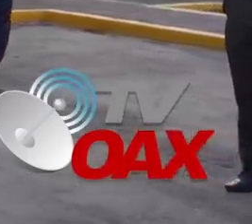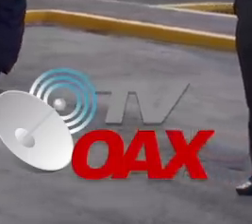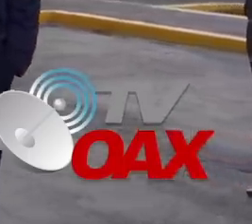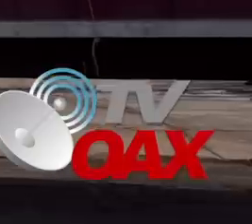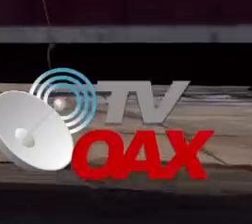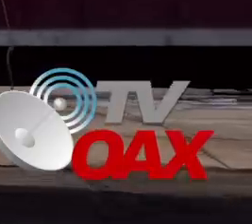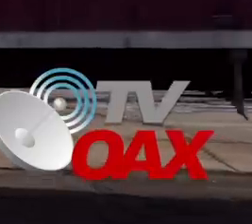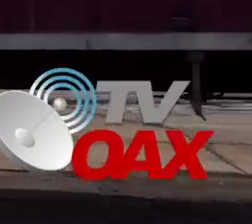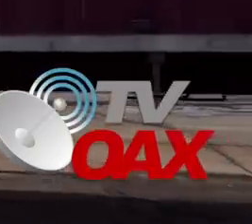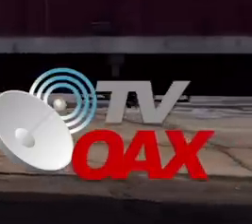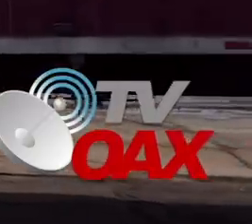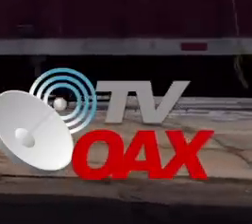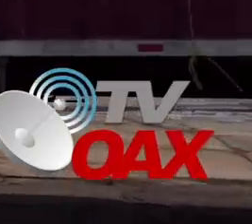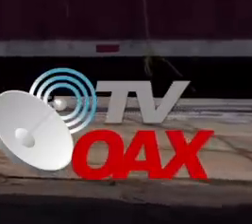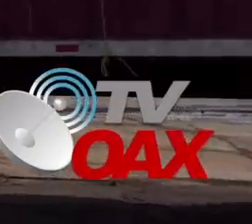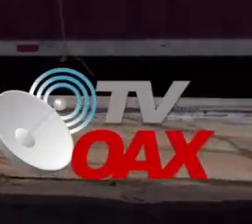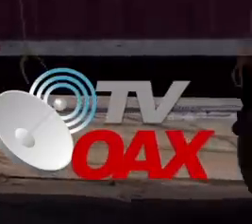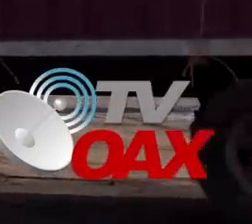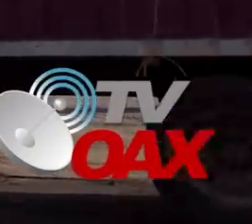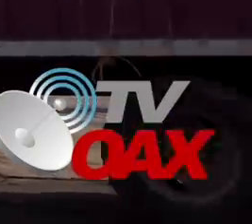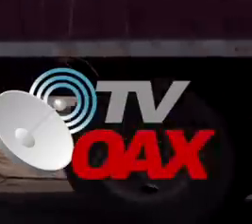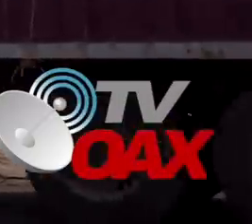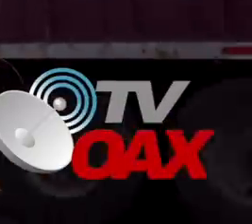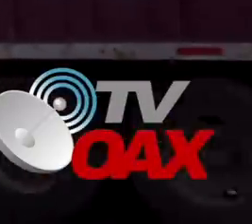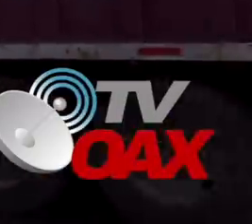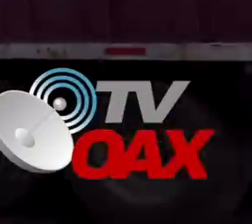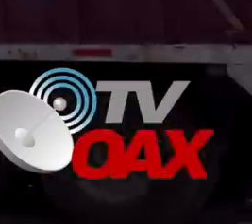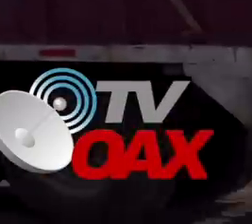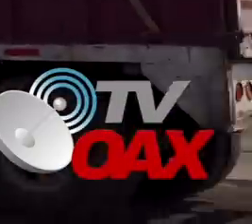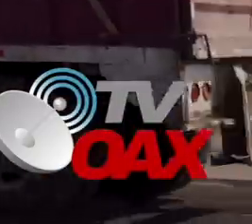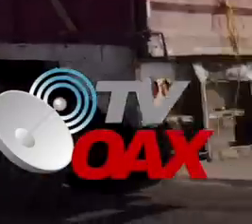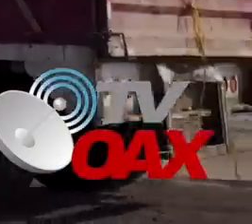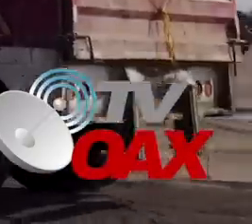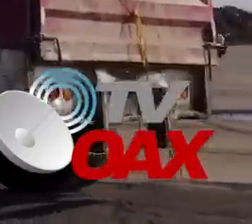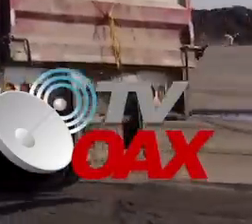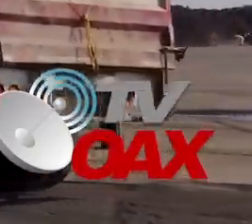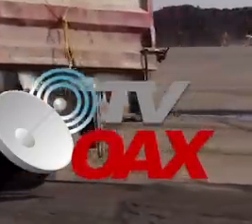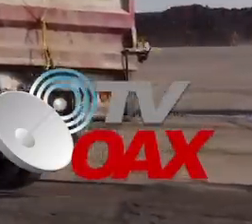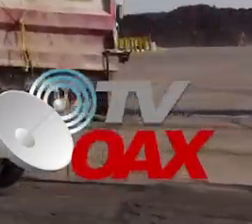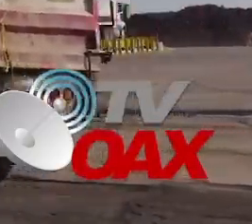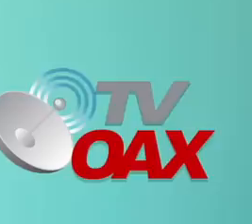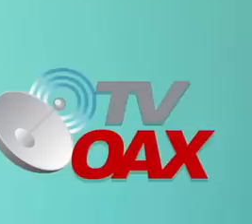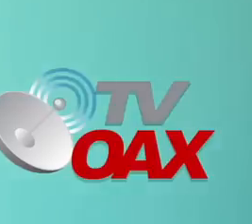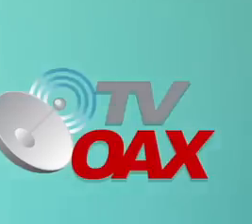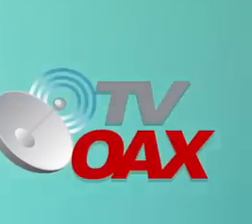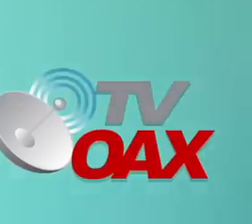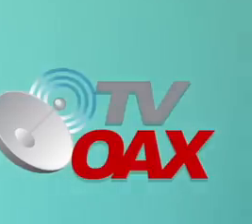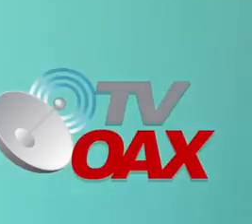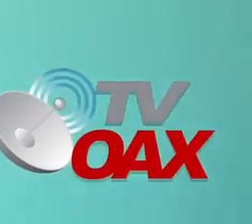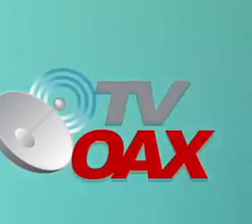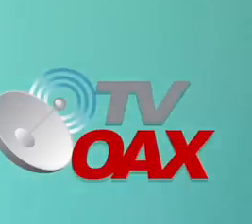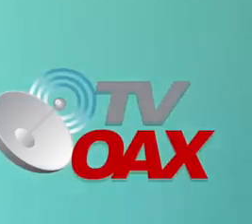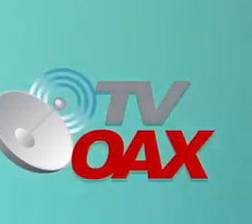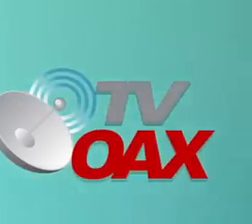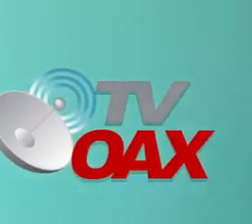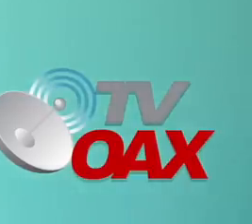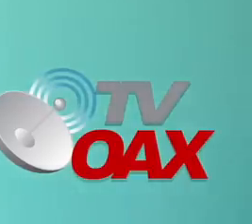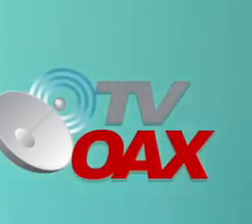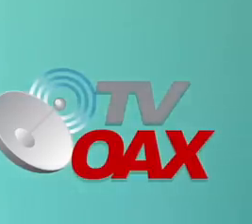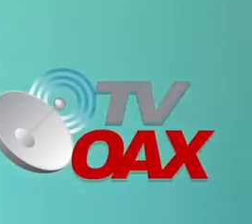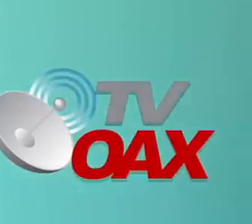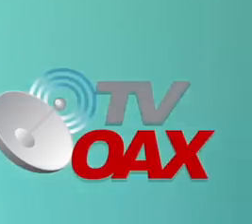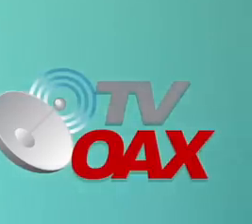La planta de carbonización hidrotermal cuenta con una infraestructura que transforma la basura orgánica